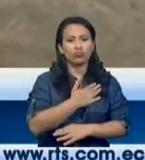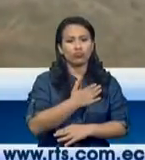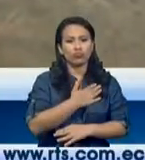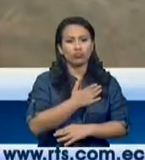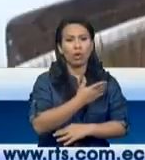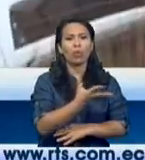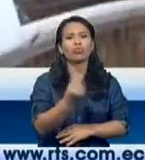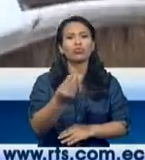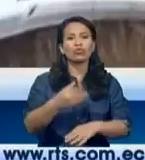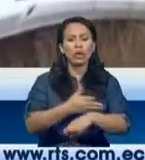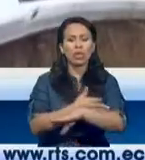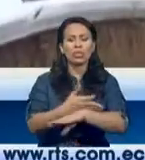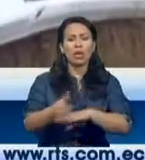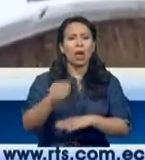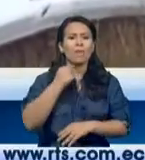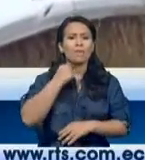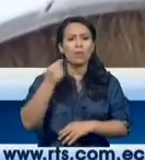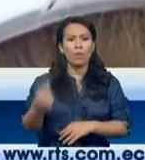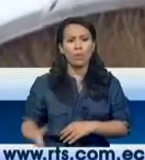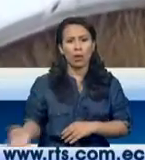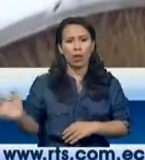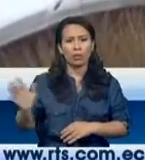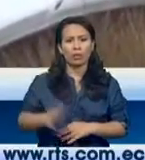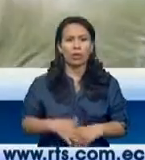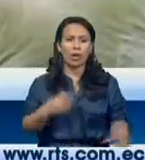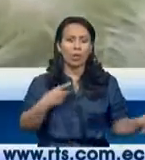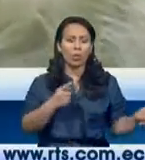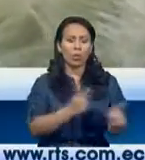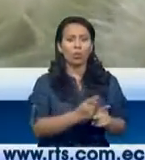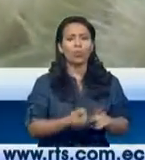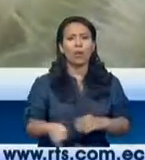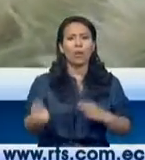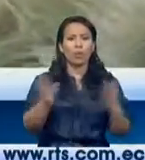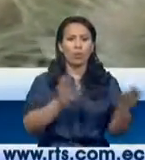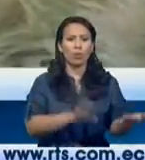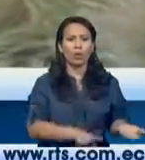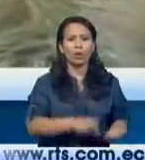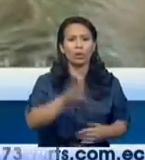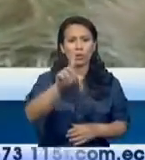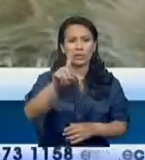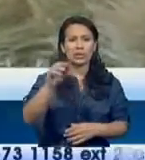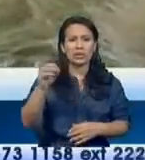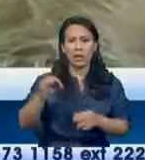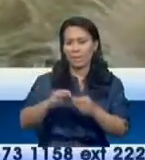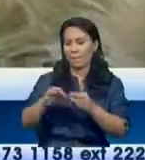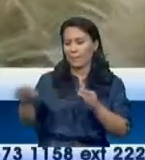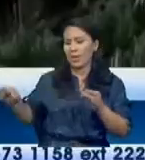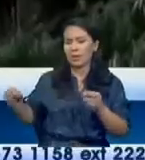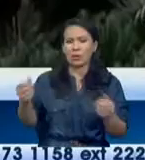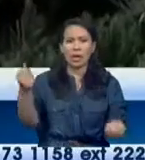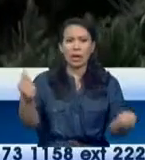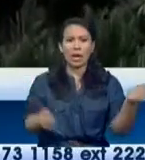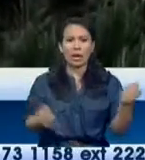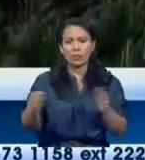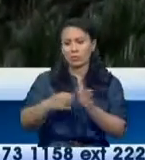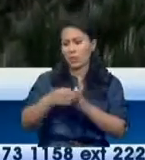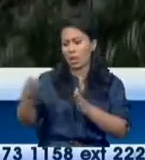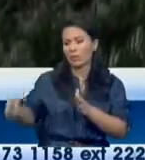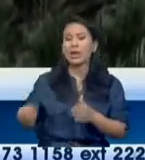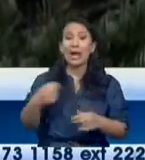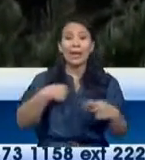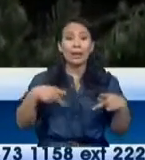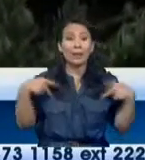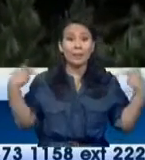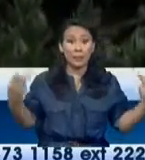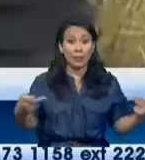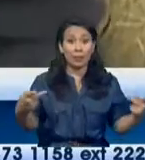estado desaparecido. Lastimosamente lo encontraron sin vida a 100 metros de su camioneta, en medio del pajonal. Al parecer sobrevivió